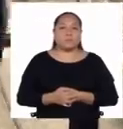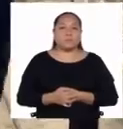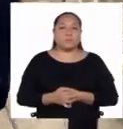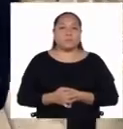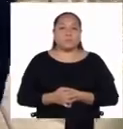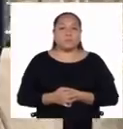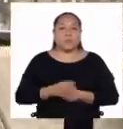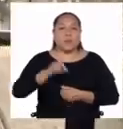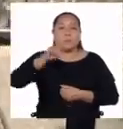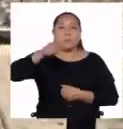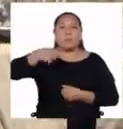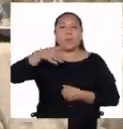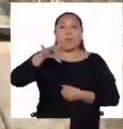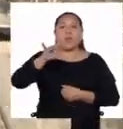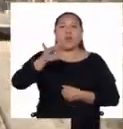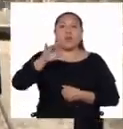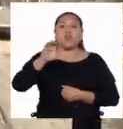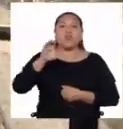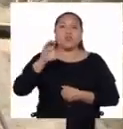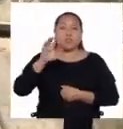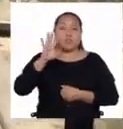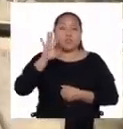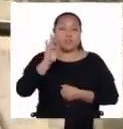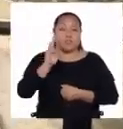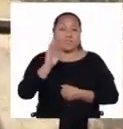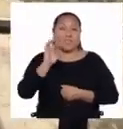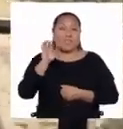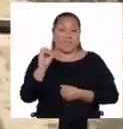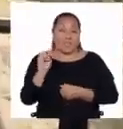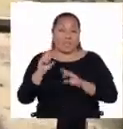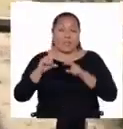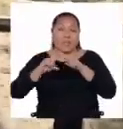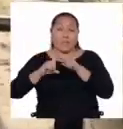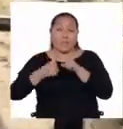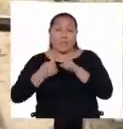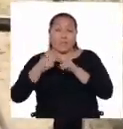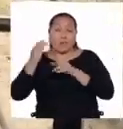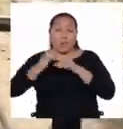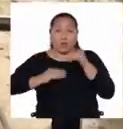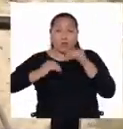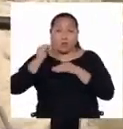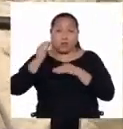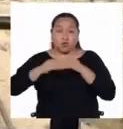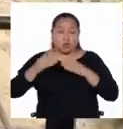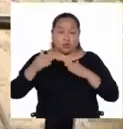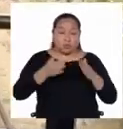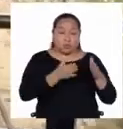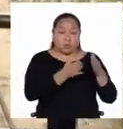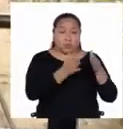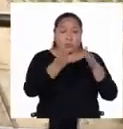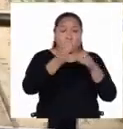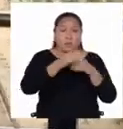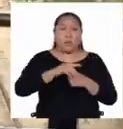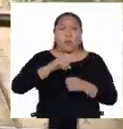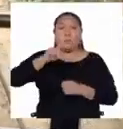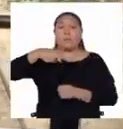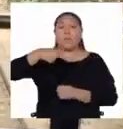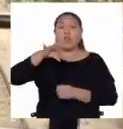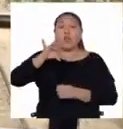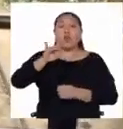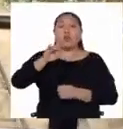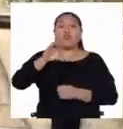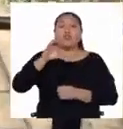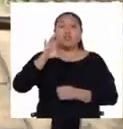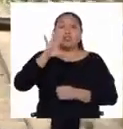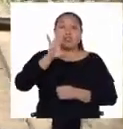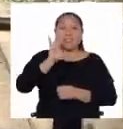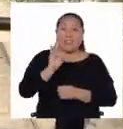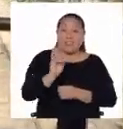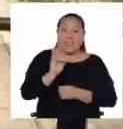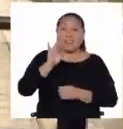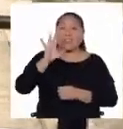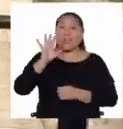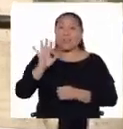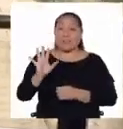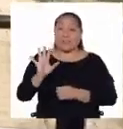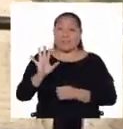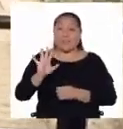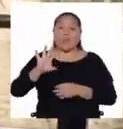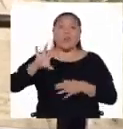En 1870 se inició la construcción del proyecto. En 1875 llegó la